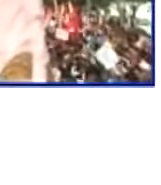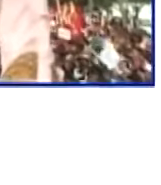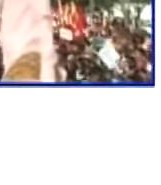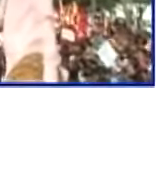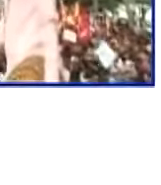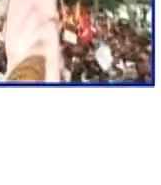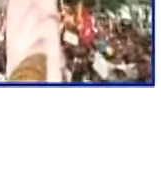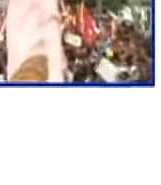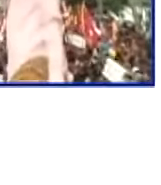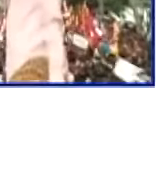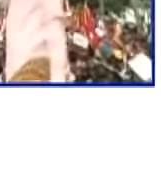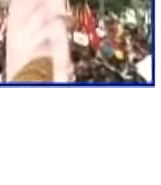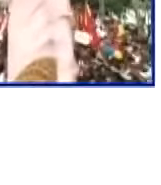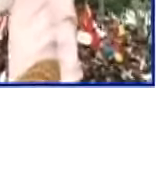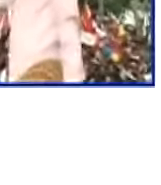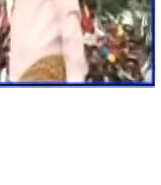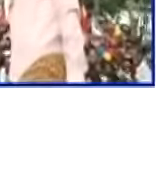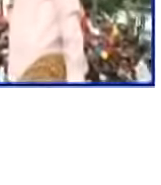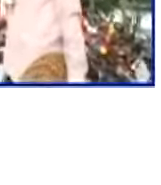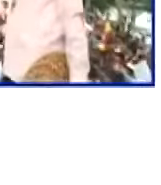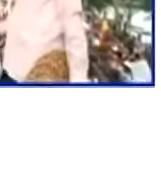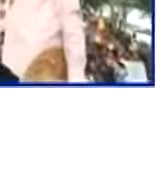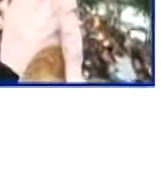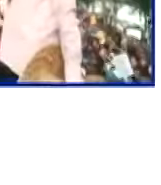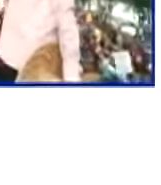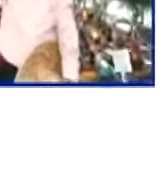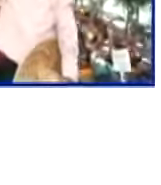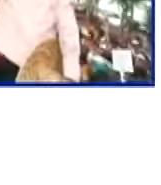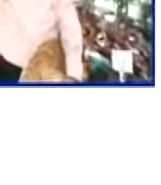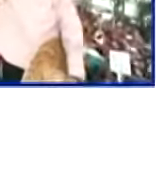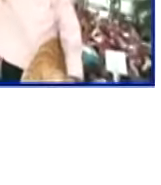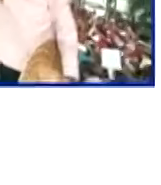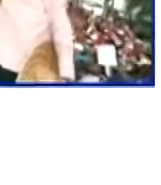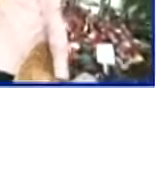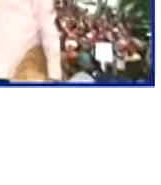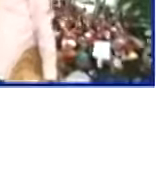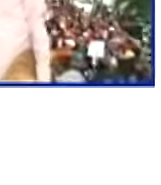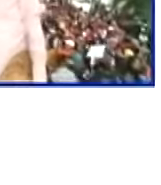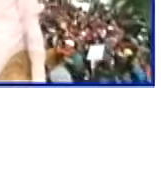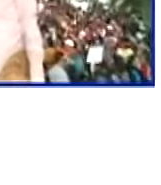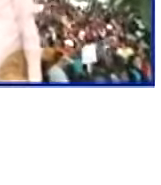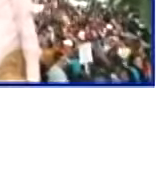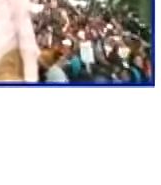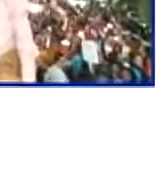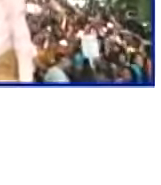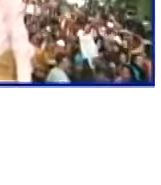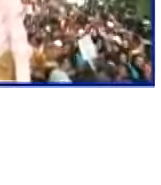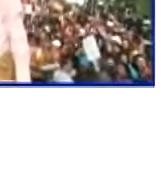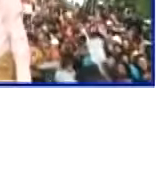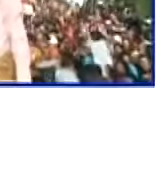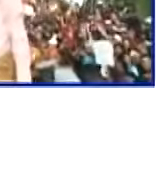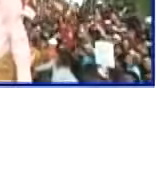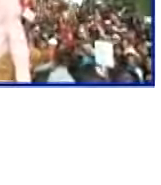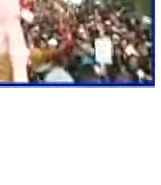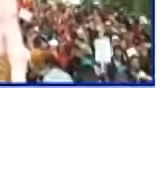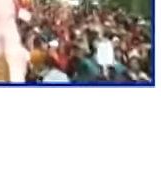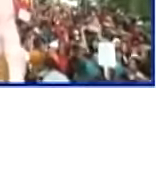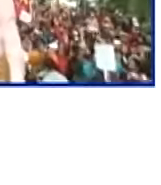se llenaron. Se llevaron nuestros sueños y aún no han regresado.